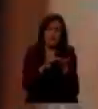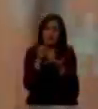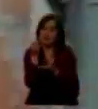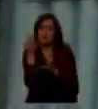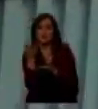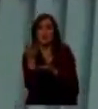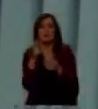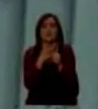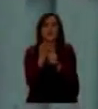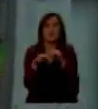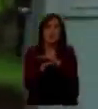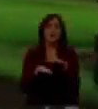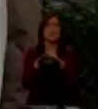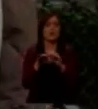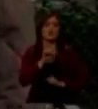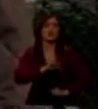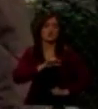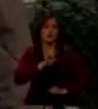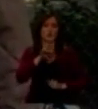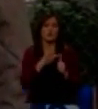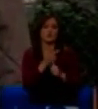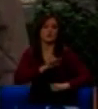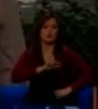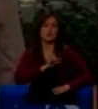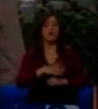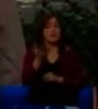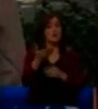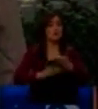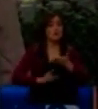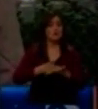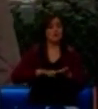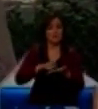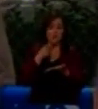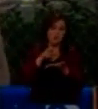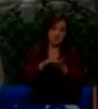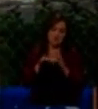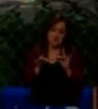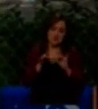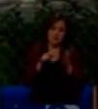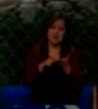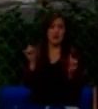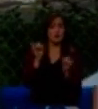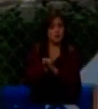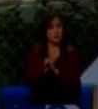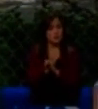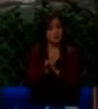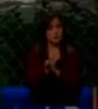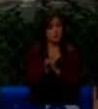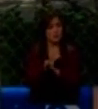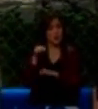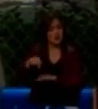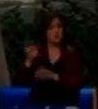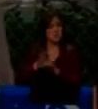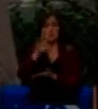cursa el segundo año de educación básica aquí hay un oficio firmado por ella donde dice que la institución Sebastián de